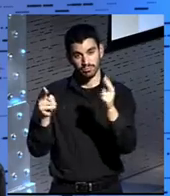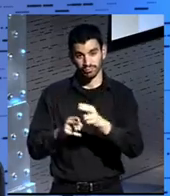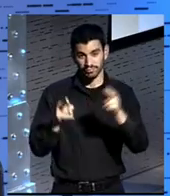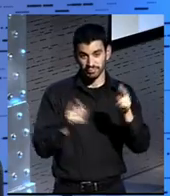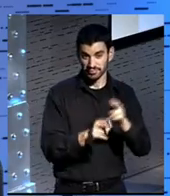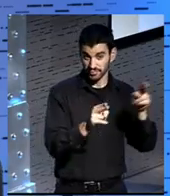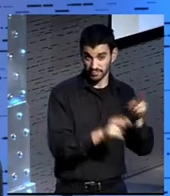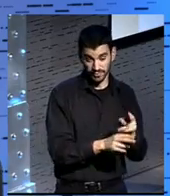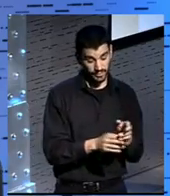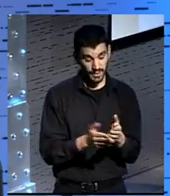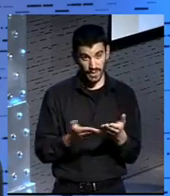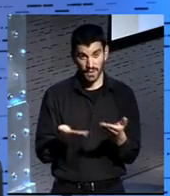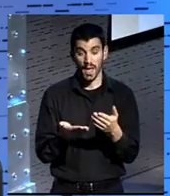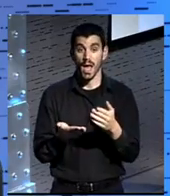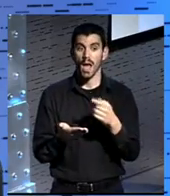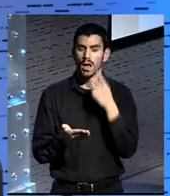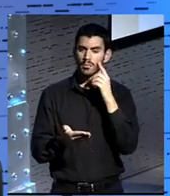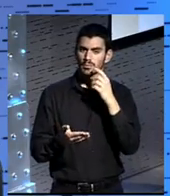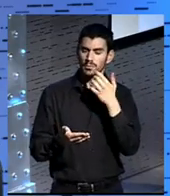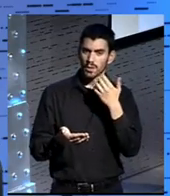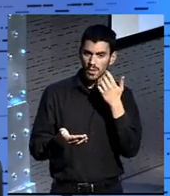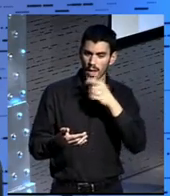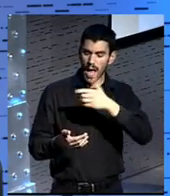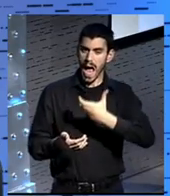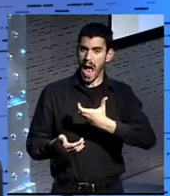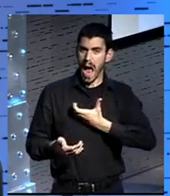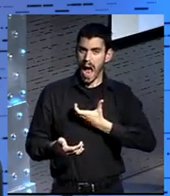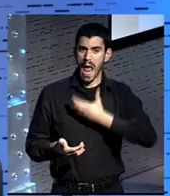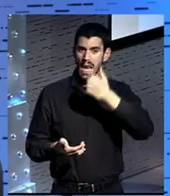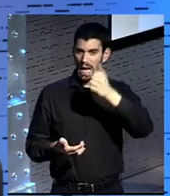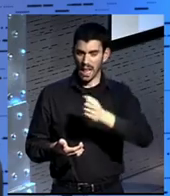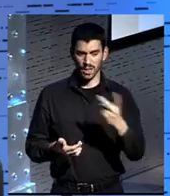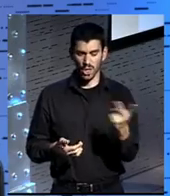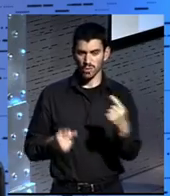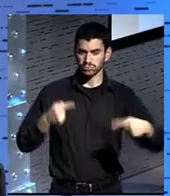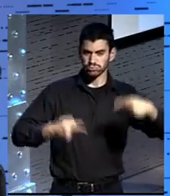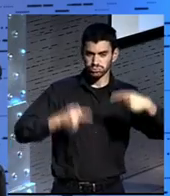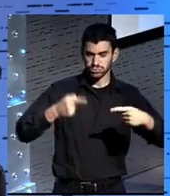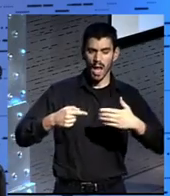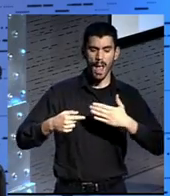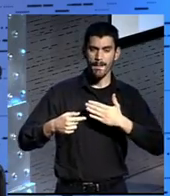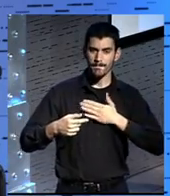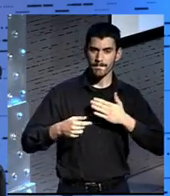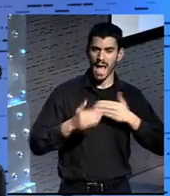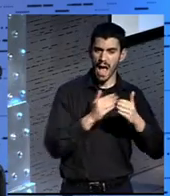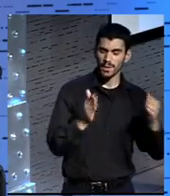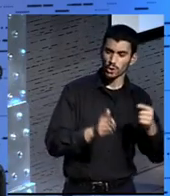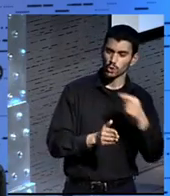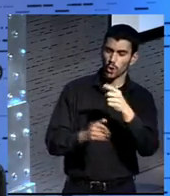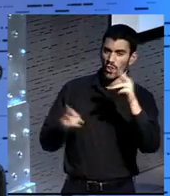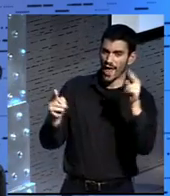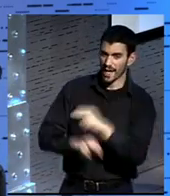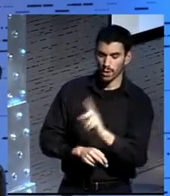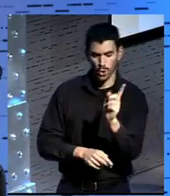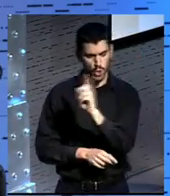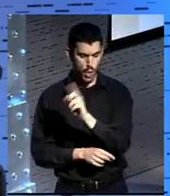otras poblaciones, y las peleas que teníamos con los alcaldes por decidir cuál de las dos poblaciones se quedaba sin oficina abierta, porque era una